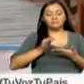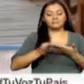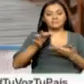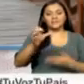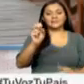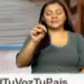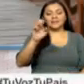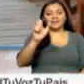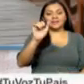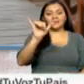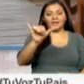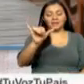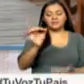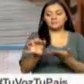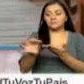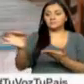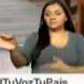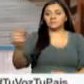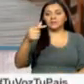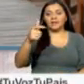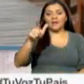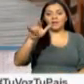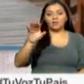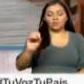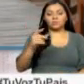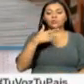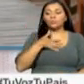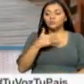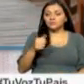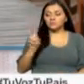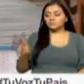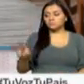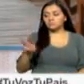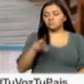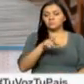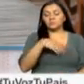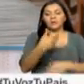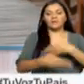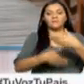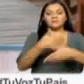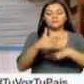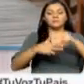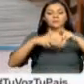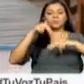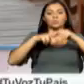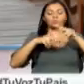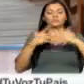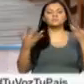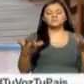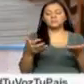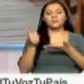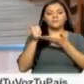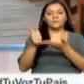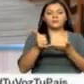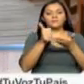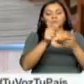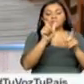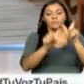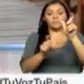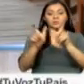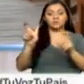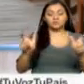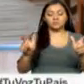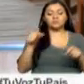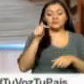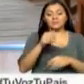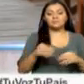Isla El Gallo con el fin de constatar los avances de las obras de infraestructura que se realizan en beneficio de los habitantes de la